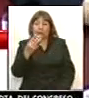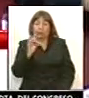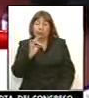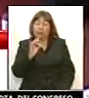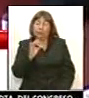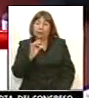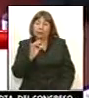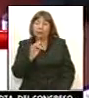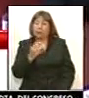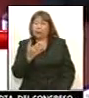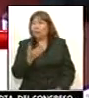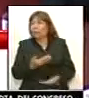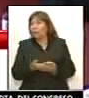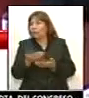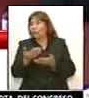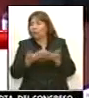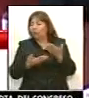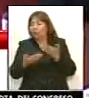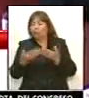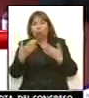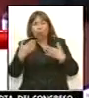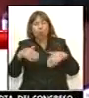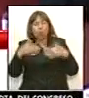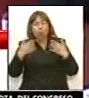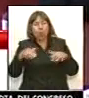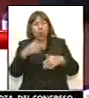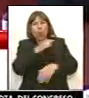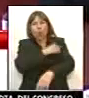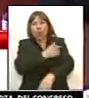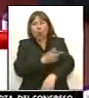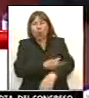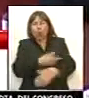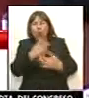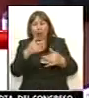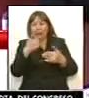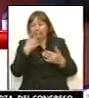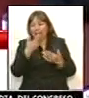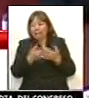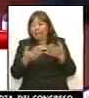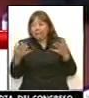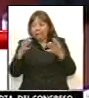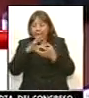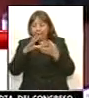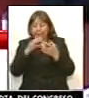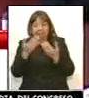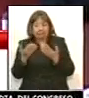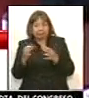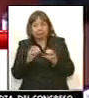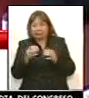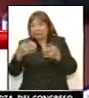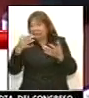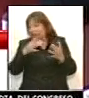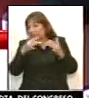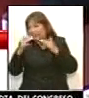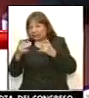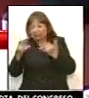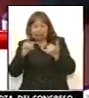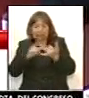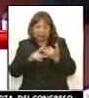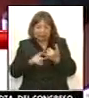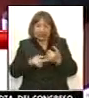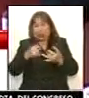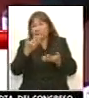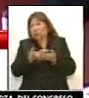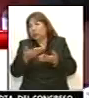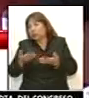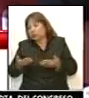y que llevó a movimientos migratorios muy fuertes a nivel global. Por supuesto que hay otros producidos por guerras, hay otros producidos por otros